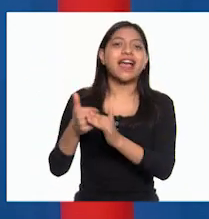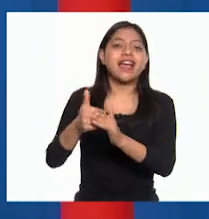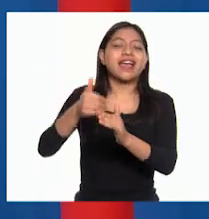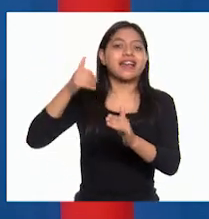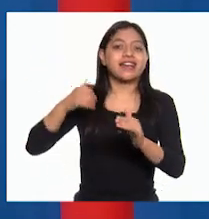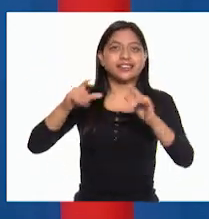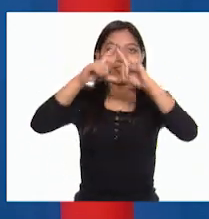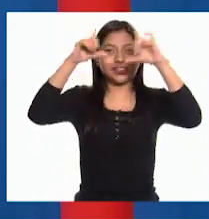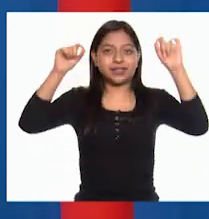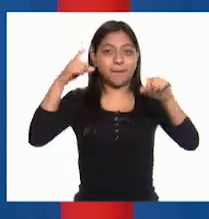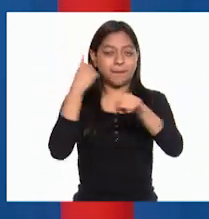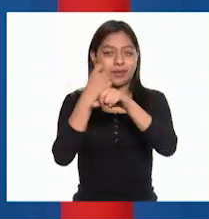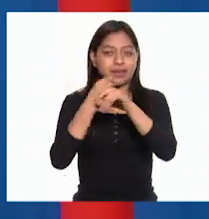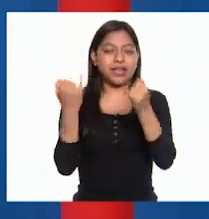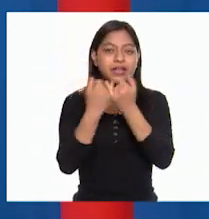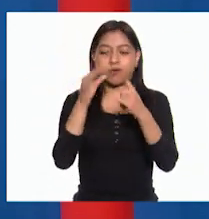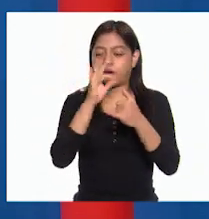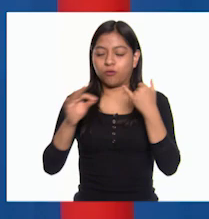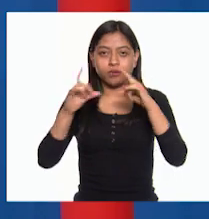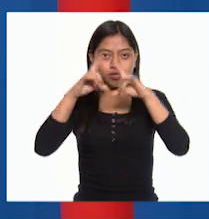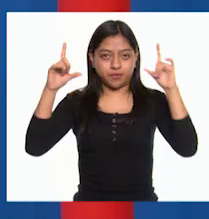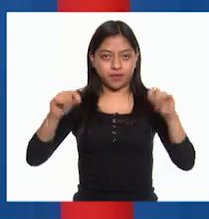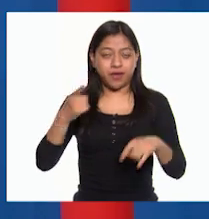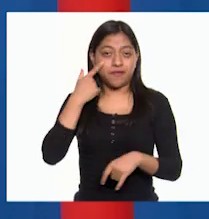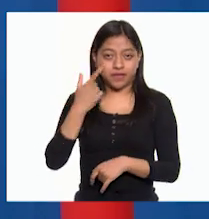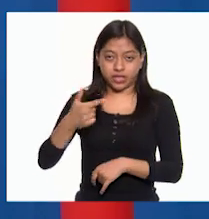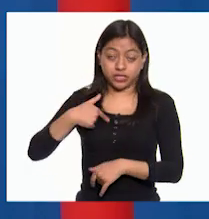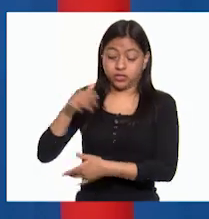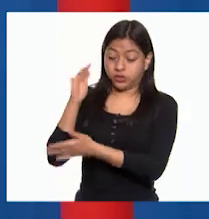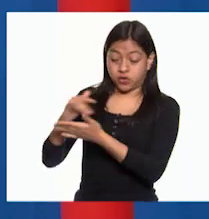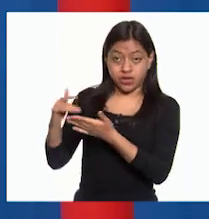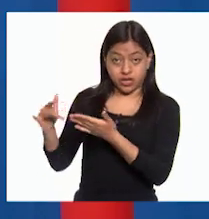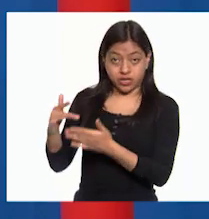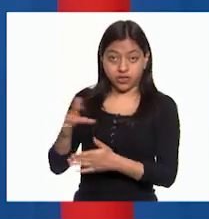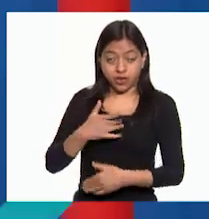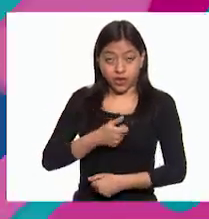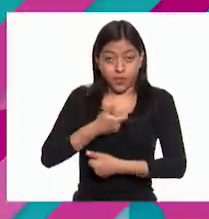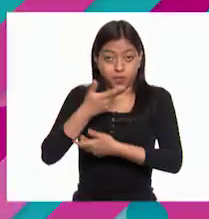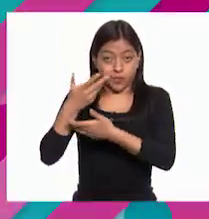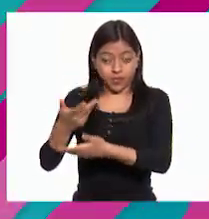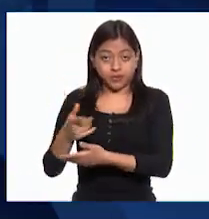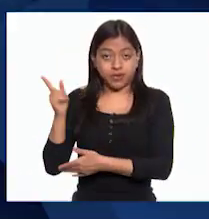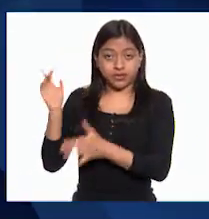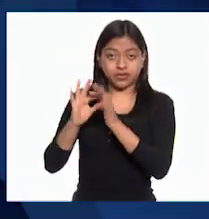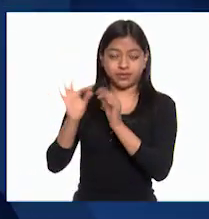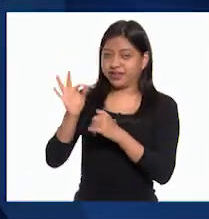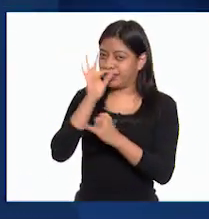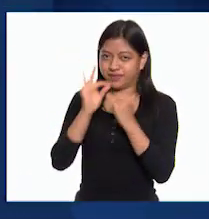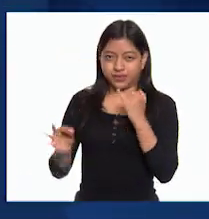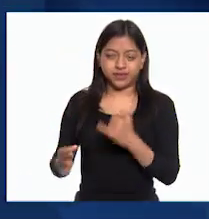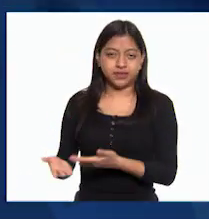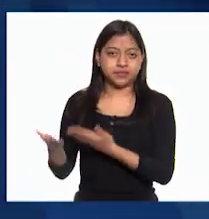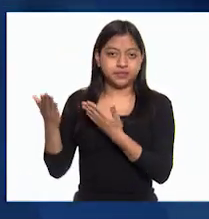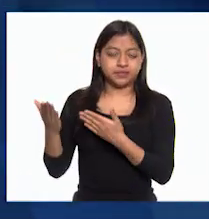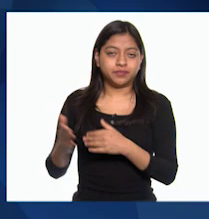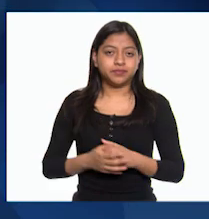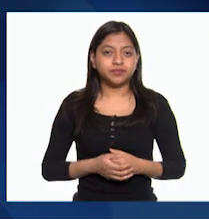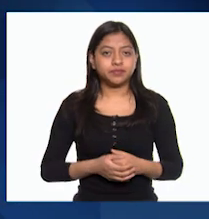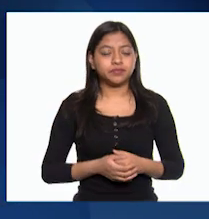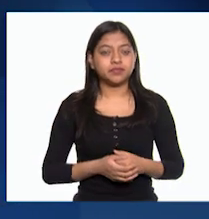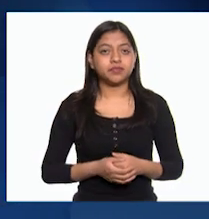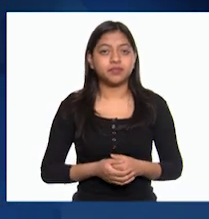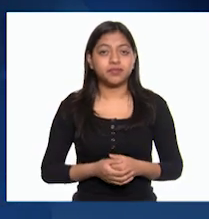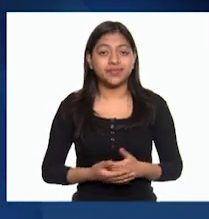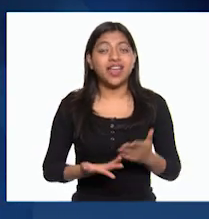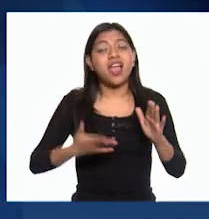en la última estrofa. Por ejemplo, el yo poético dice en la estrofa que cierra el poema. Y, sin embargo,